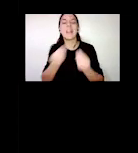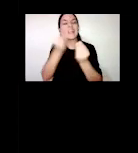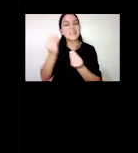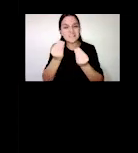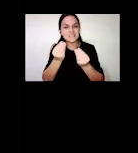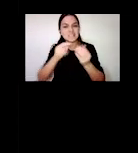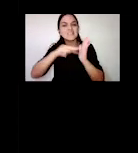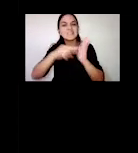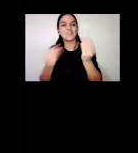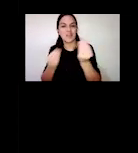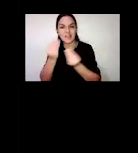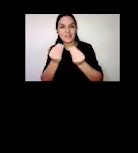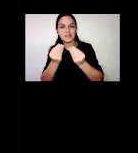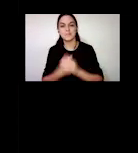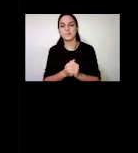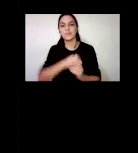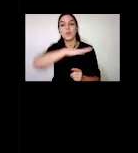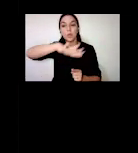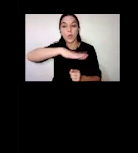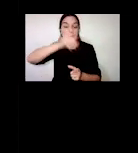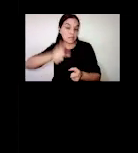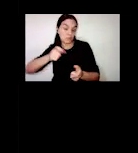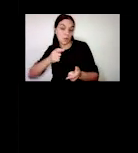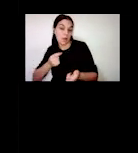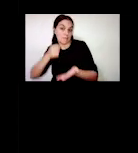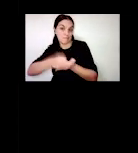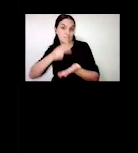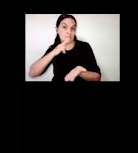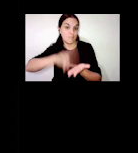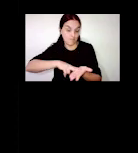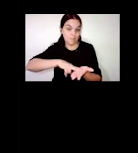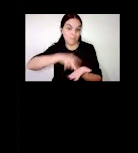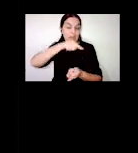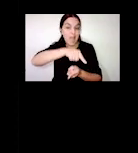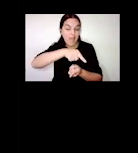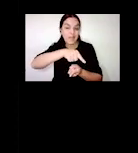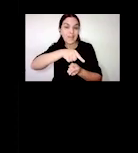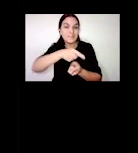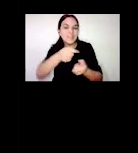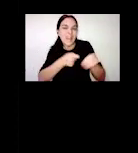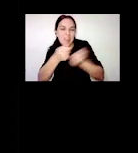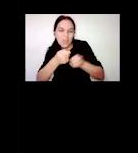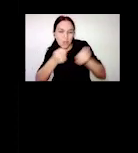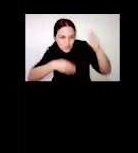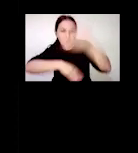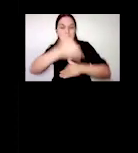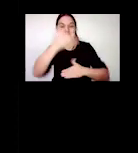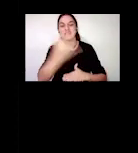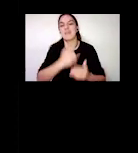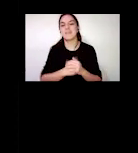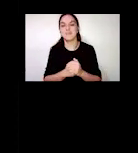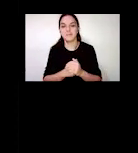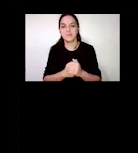vitales el lugar donde el contribuyente tenga la sede de sus negocios, ¿sí? Tenga el centro de interés